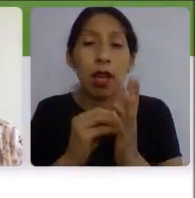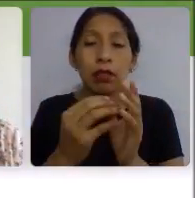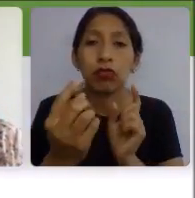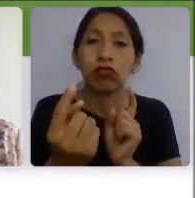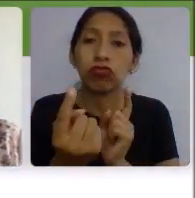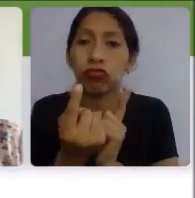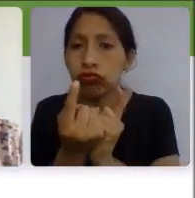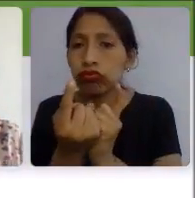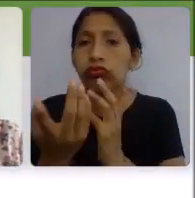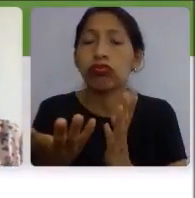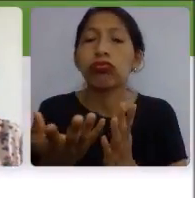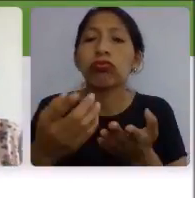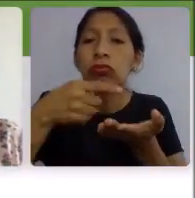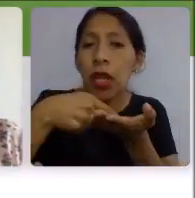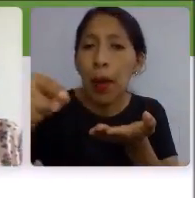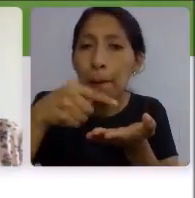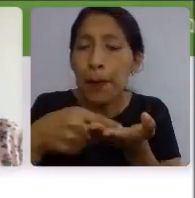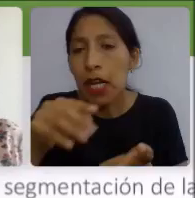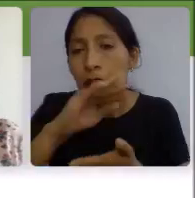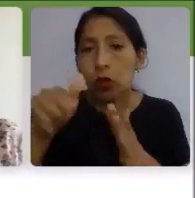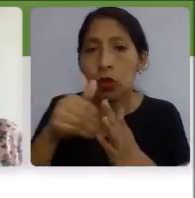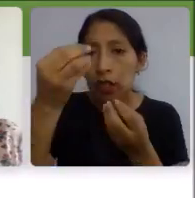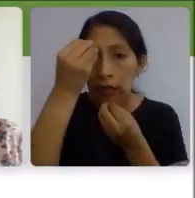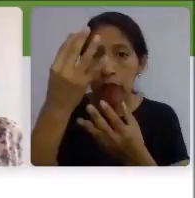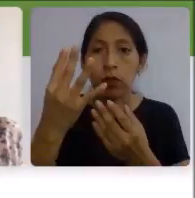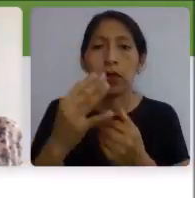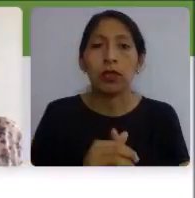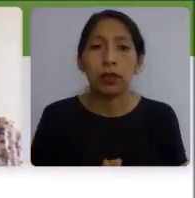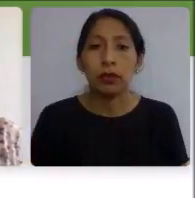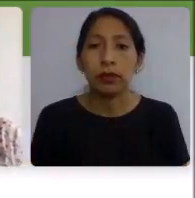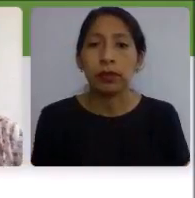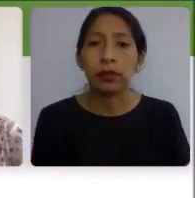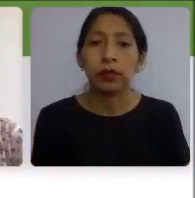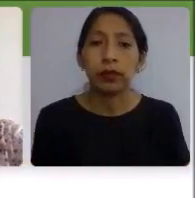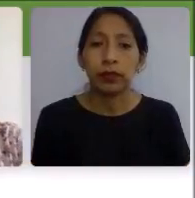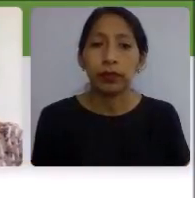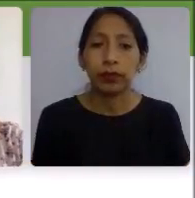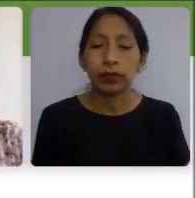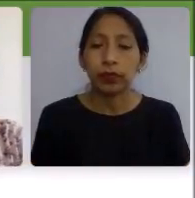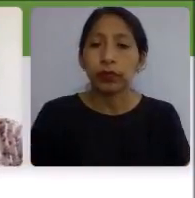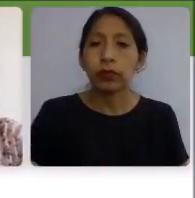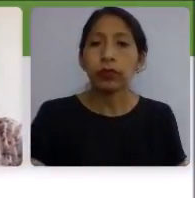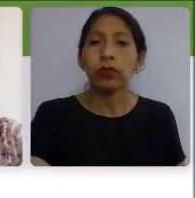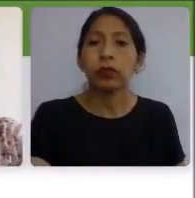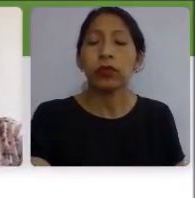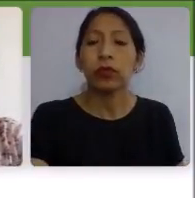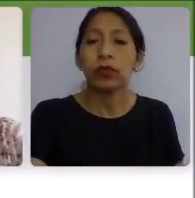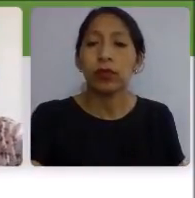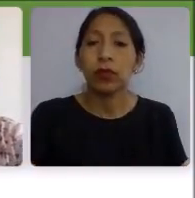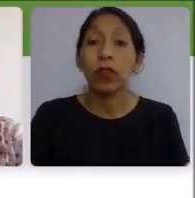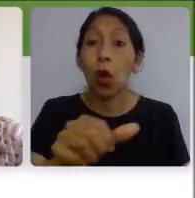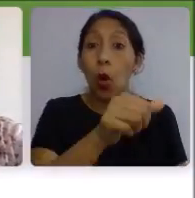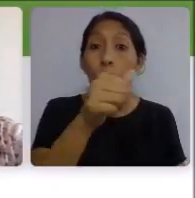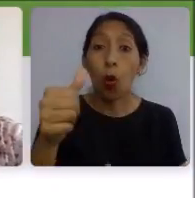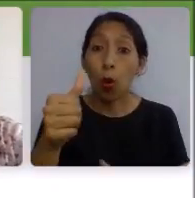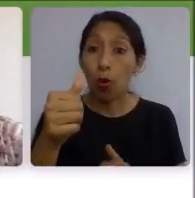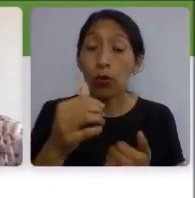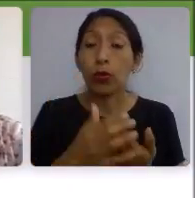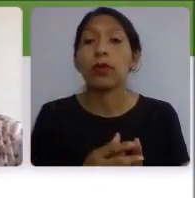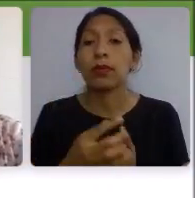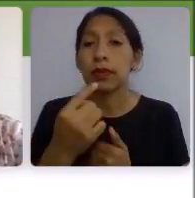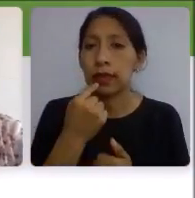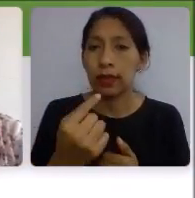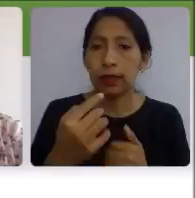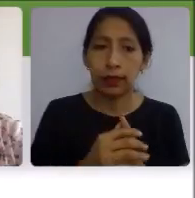momento de enviar su información a estas empresas. Otro punto que también se debe tener en cuenta es